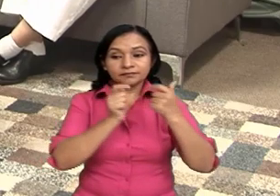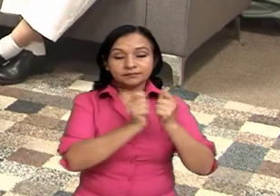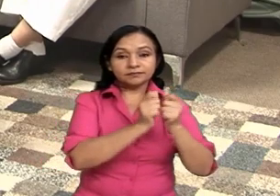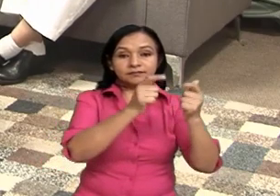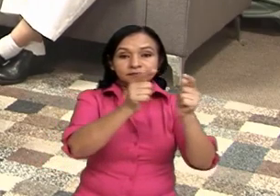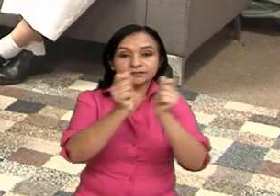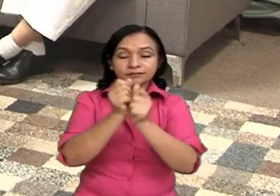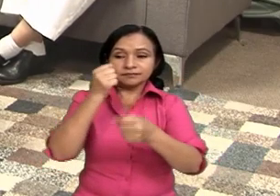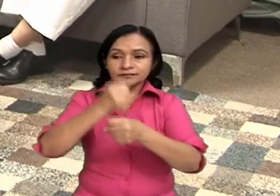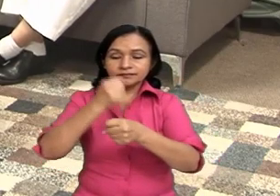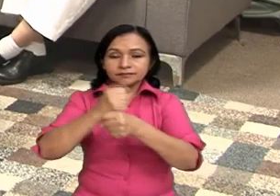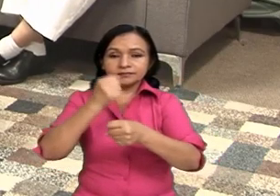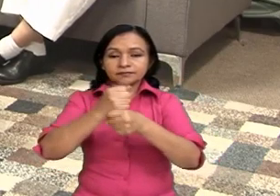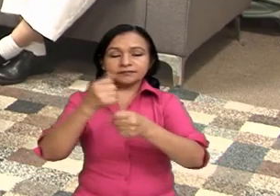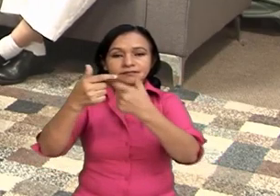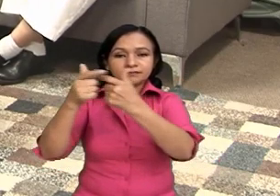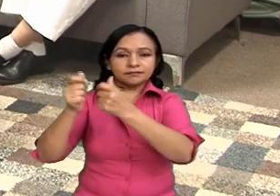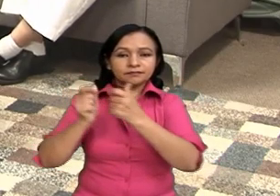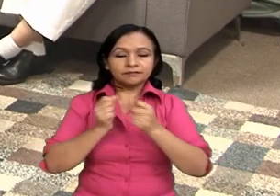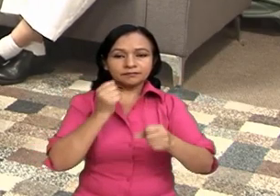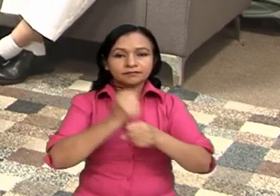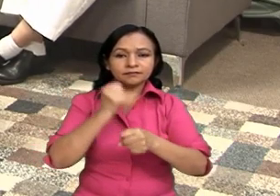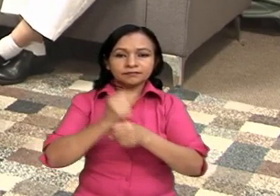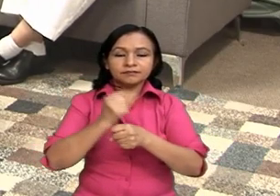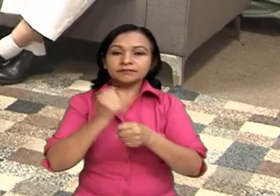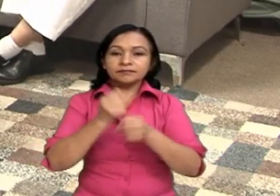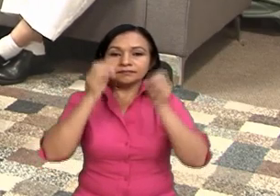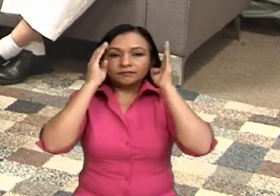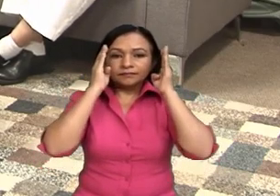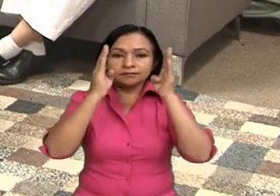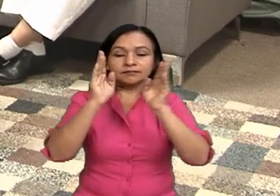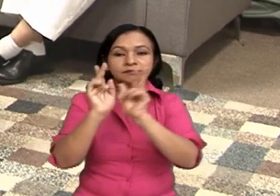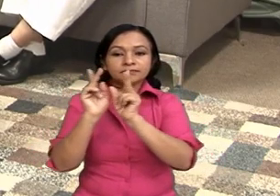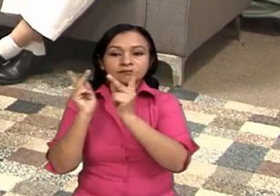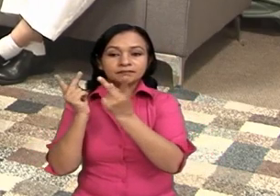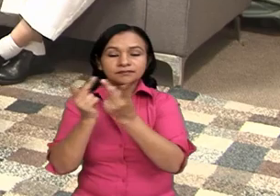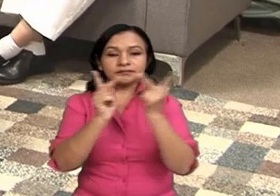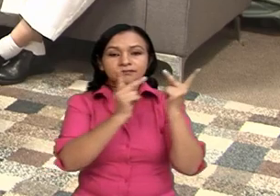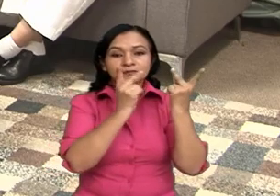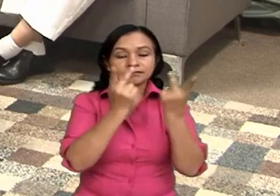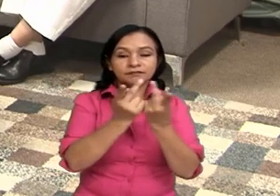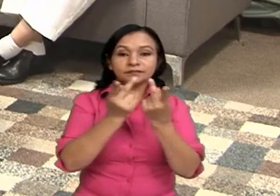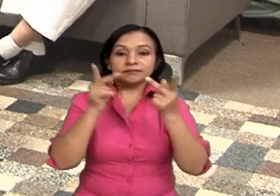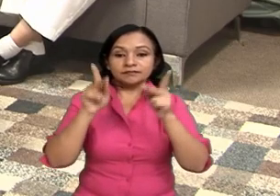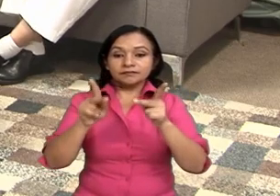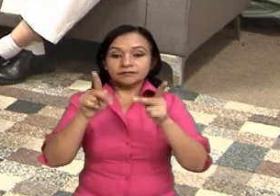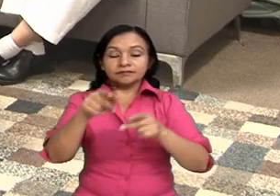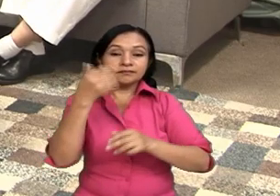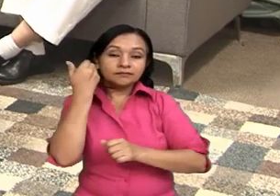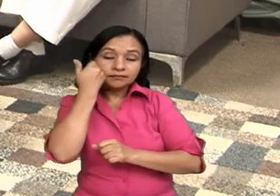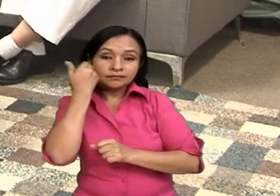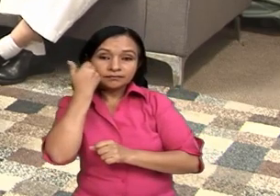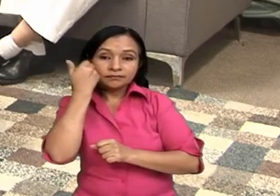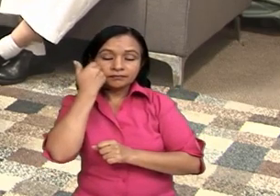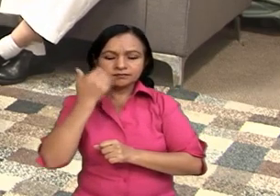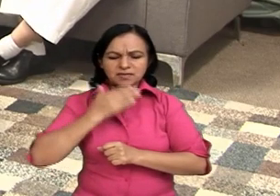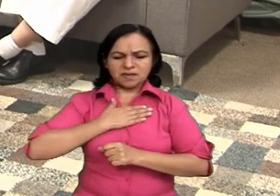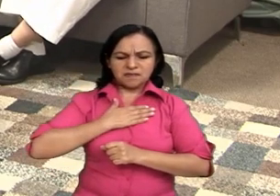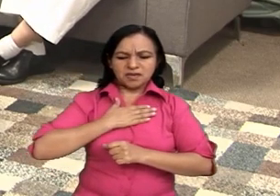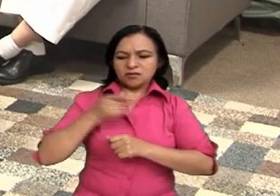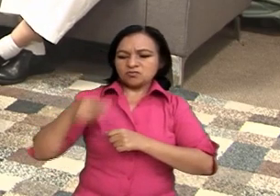colectivamente. Nosotros trabajamos colectivamente para el efecto de la atención a la población, exacto, al paciente. No puede ser, este es mío y este es